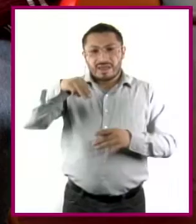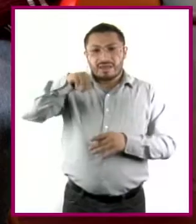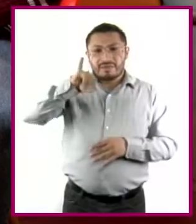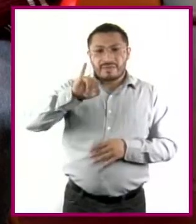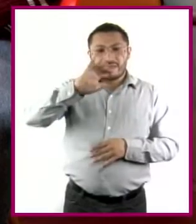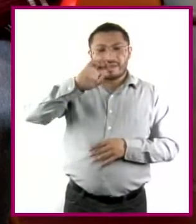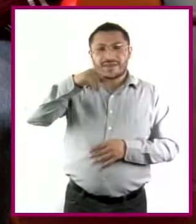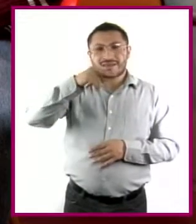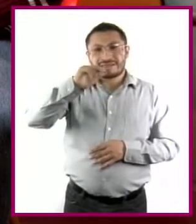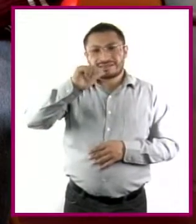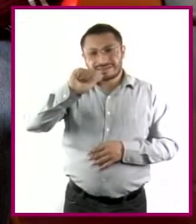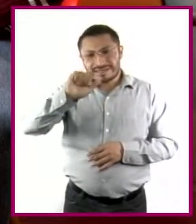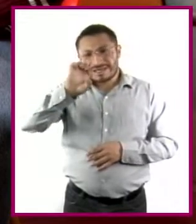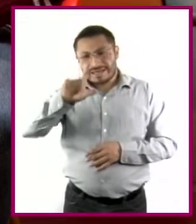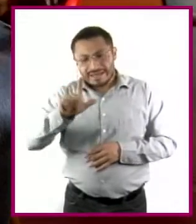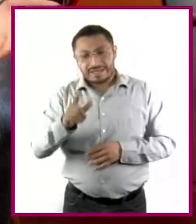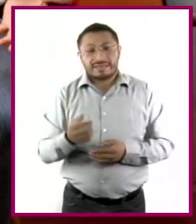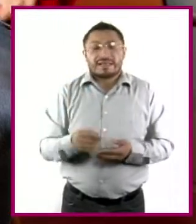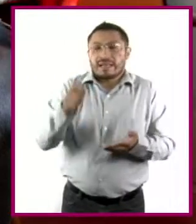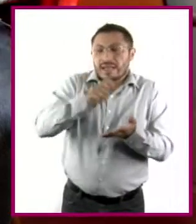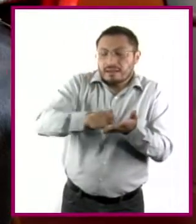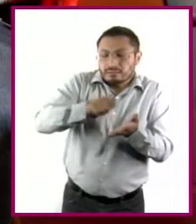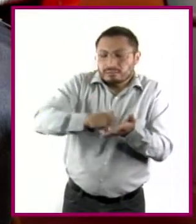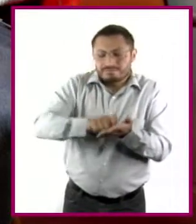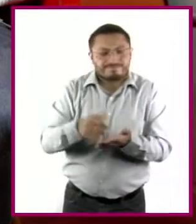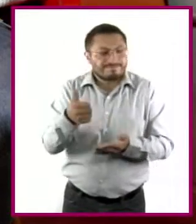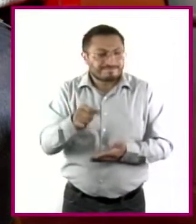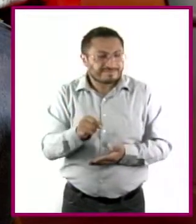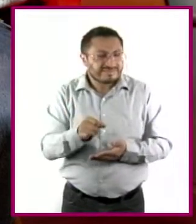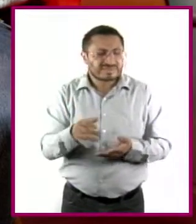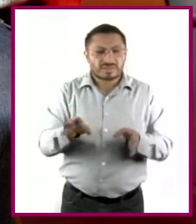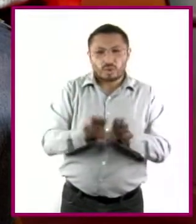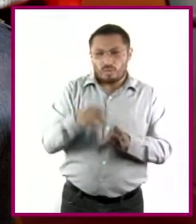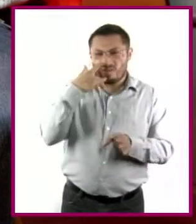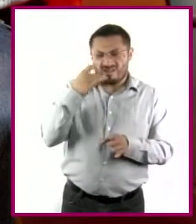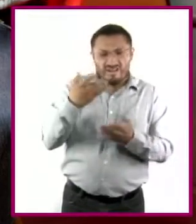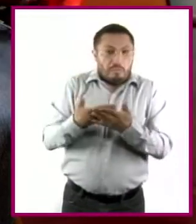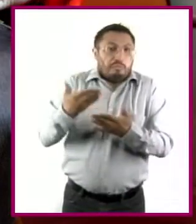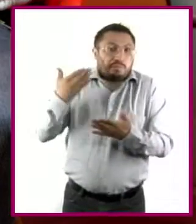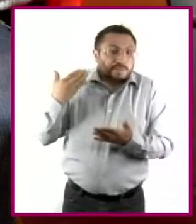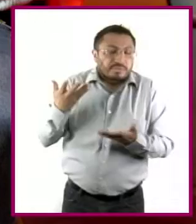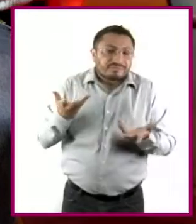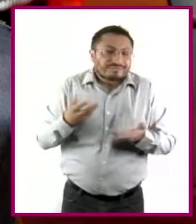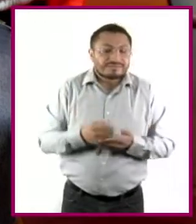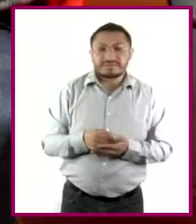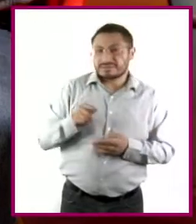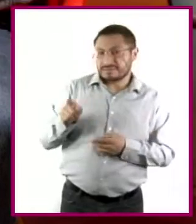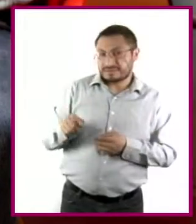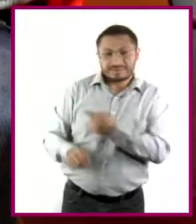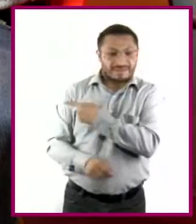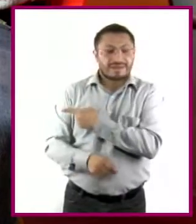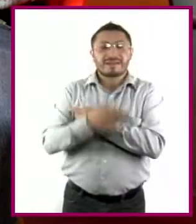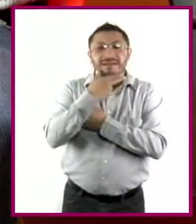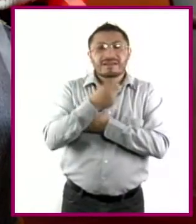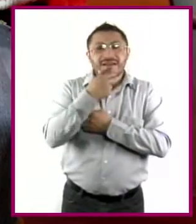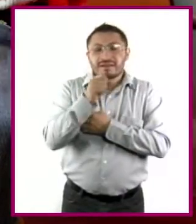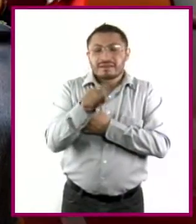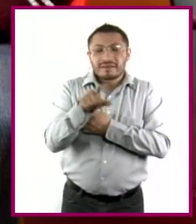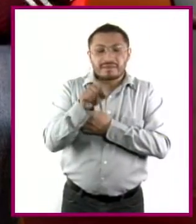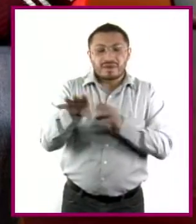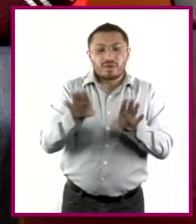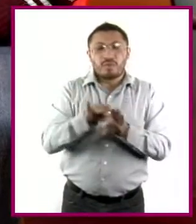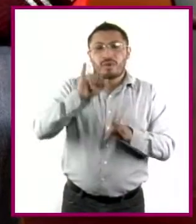Montaigne comenzó a escribir este tipo de textos íntimos, algo extraños en aquella época. Él mismo los denominó